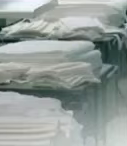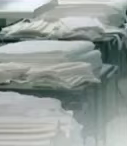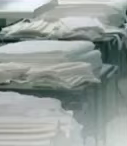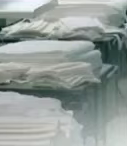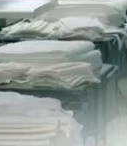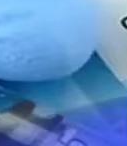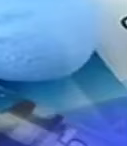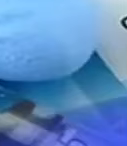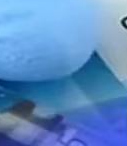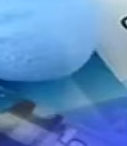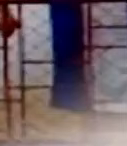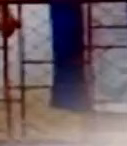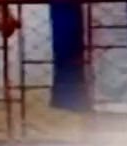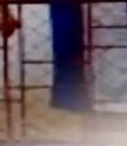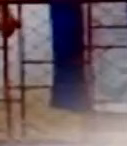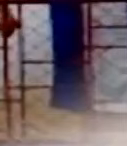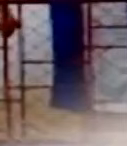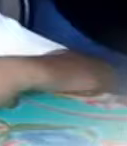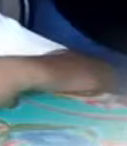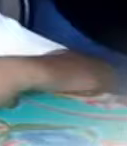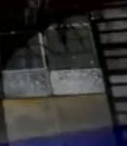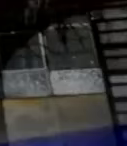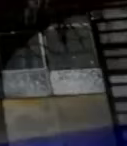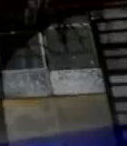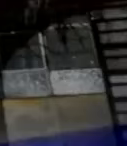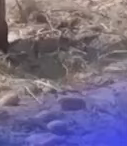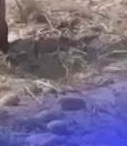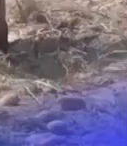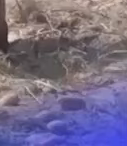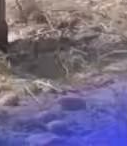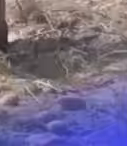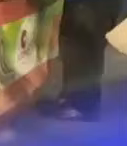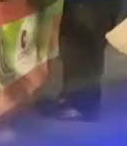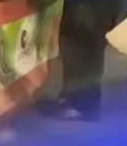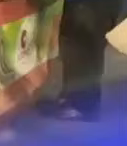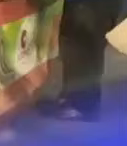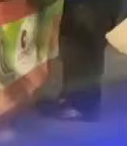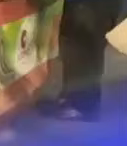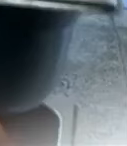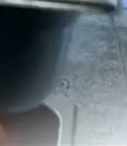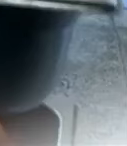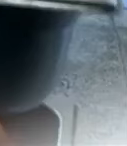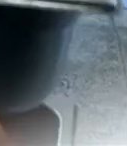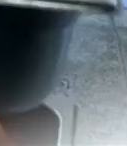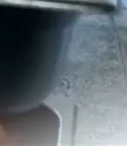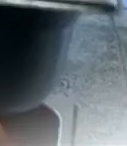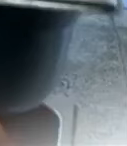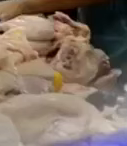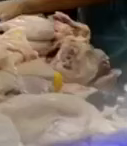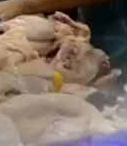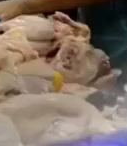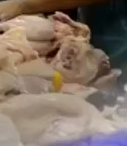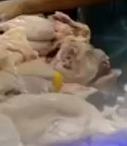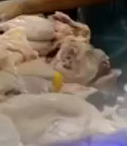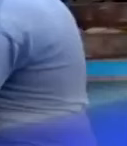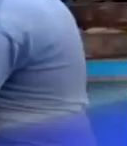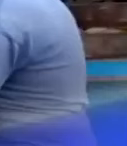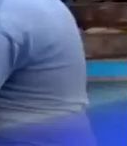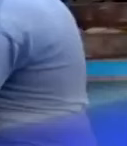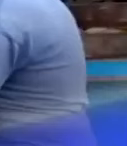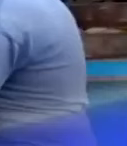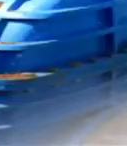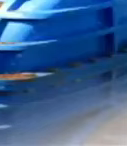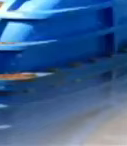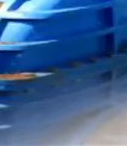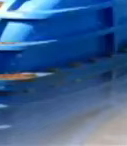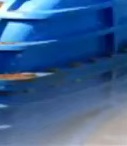con alegría y responsabilidad desde el hogar y la comunidad, compromiso con el esfuerzo, unidos incrementar la producción